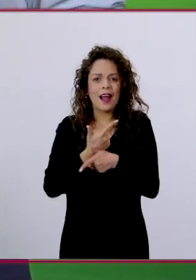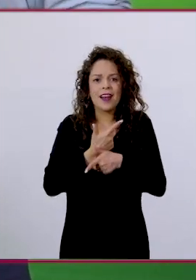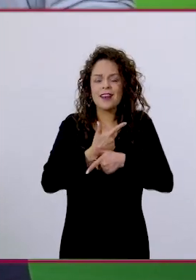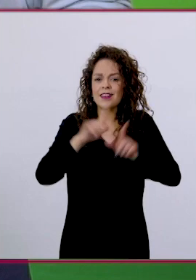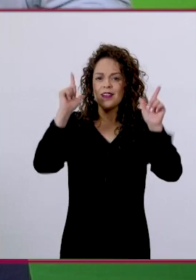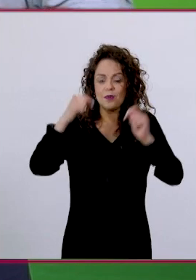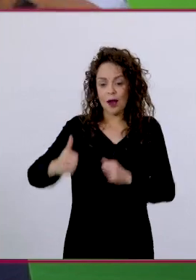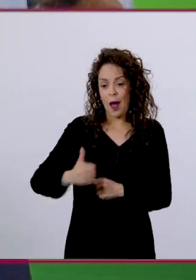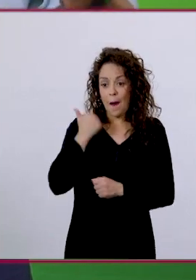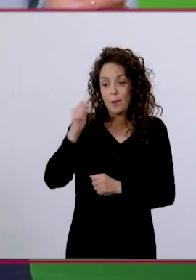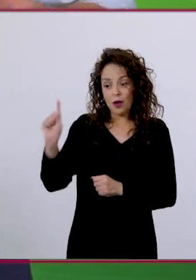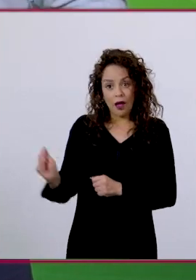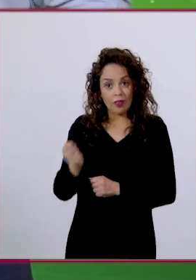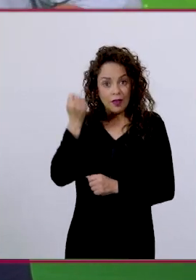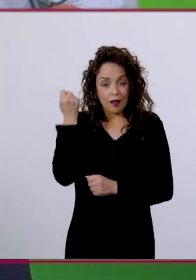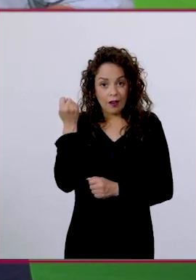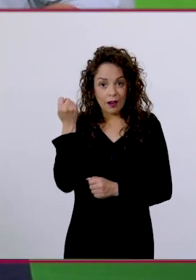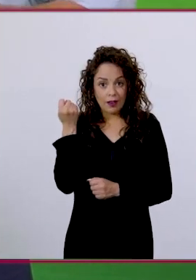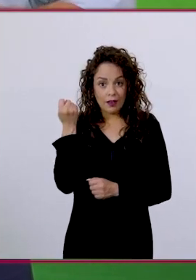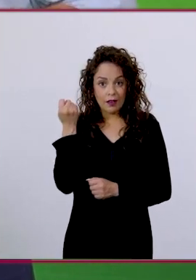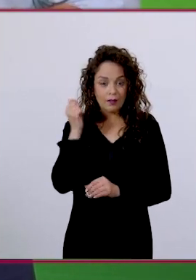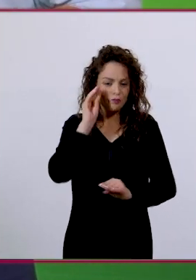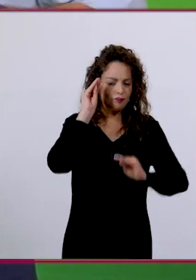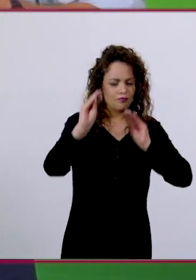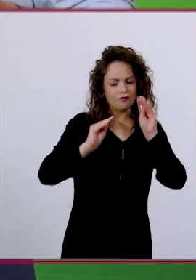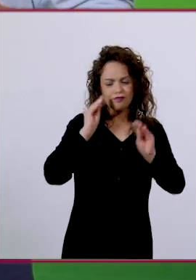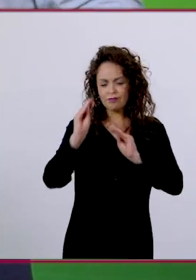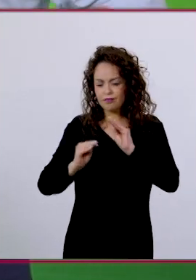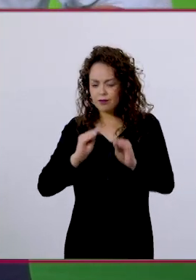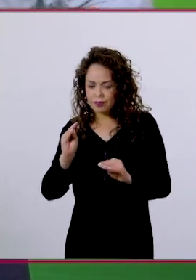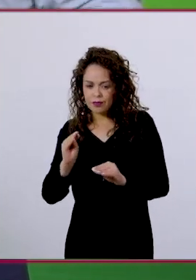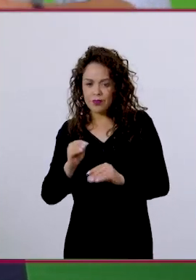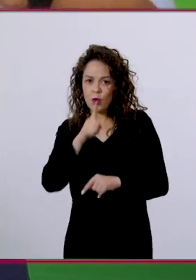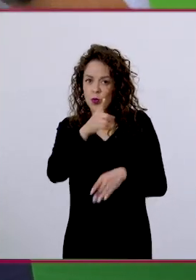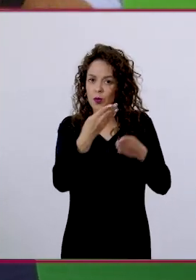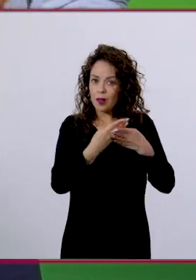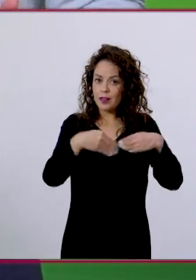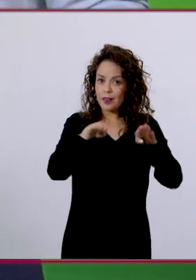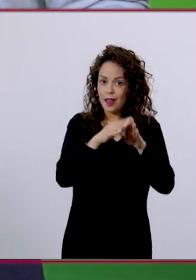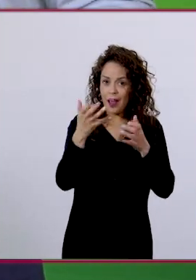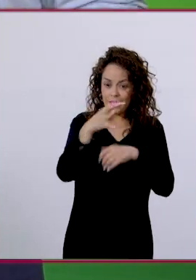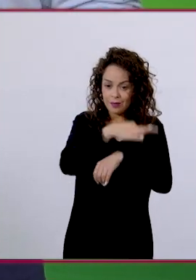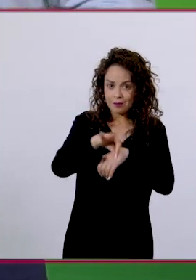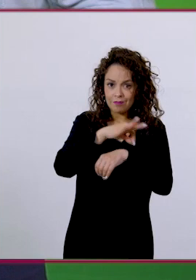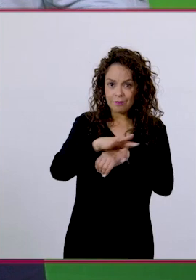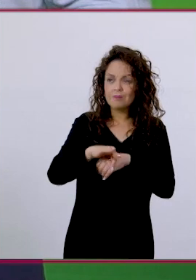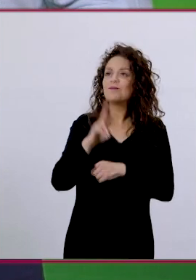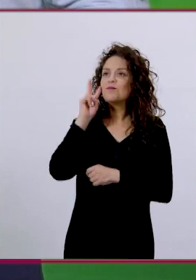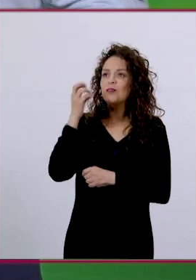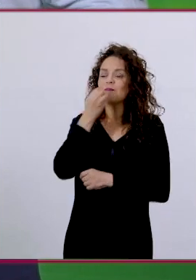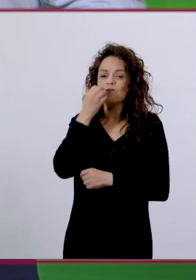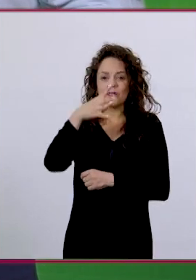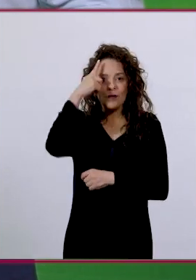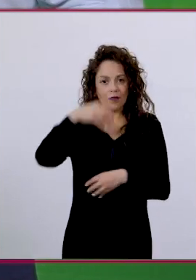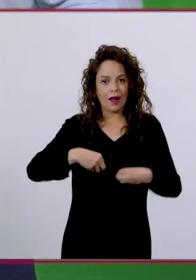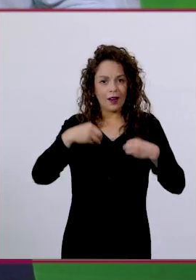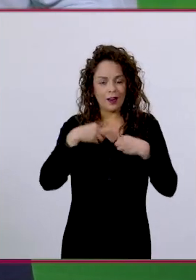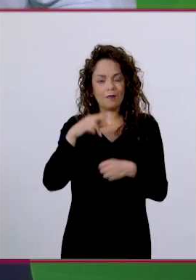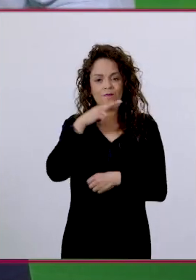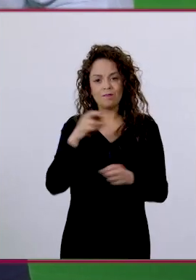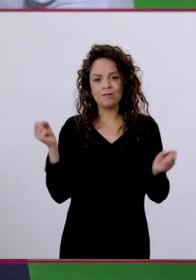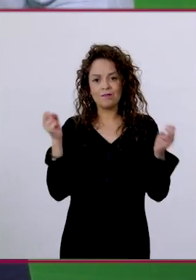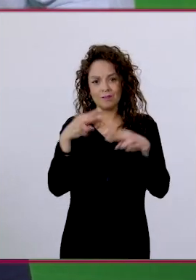aprovechen la tecnología que tengan a su alcance y procuren hacer de sus hogares un sitio agradable para vivir. Nos vemos pronto, cuídense